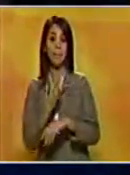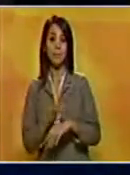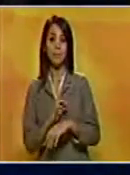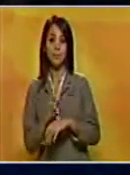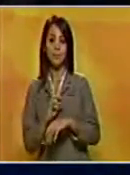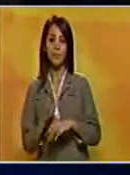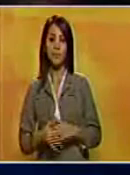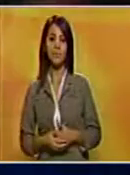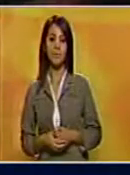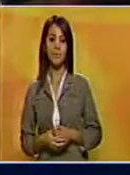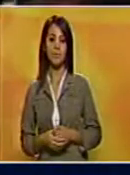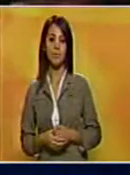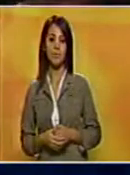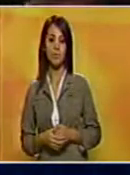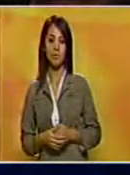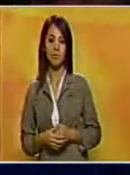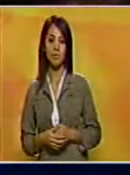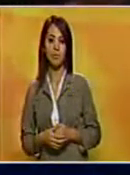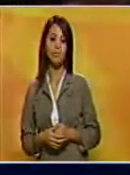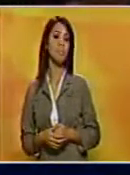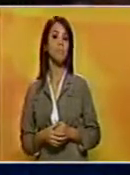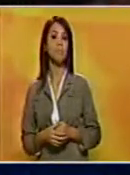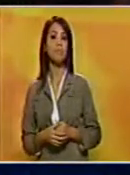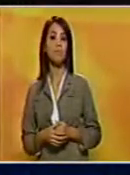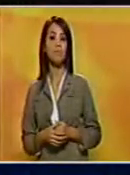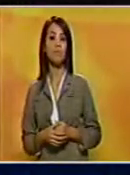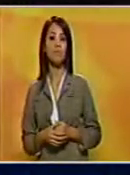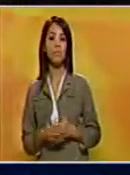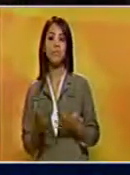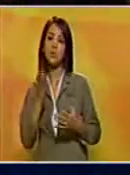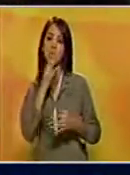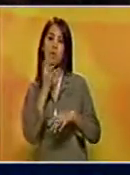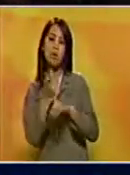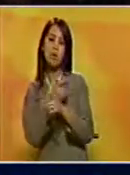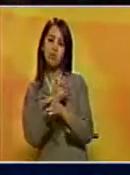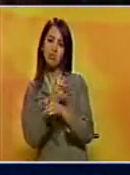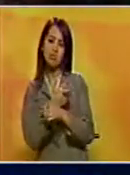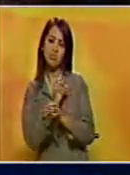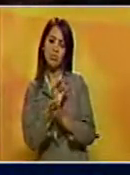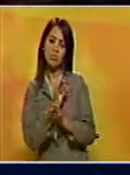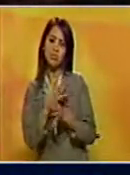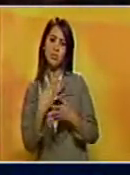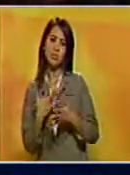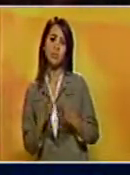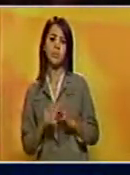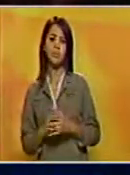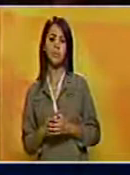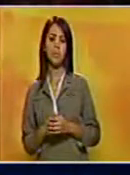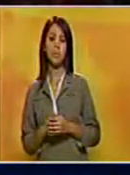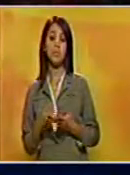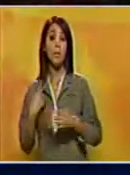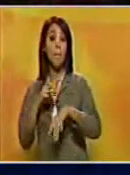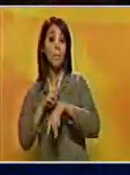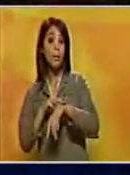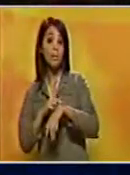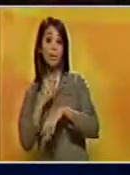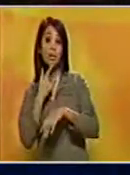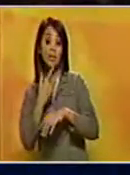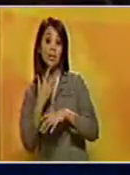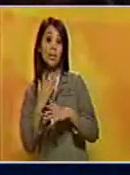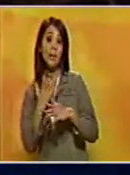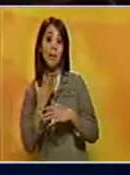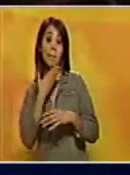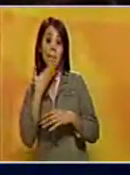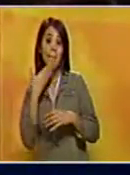vocera Laura Núñez. Ella aseguró que no tiene metástasis ni cáncer y aclaró también que fueron los médicos quienes le recomendaron a José